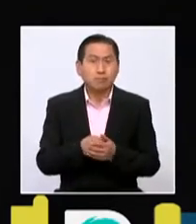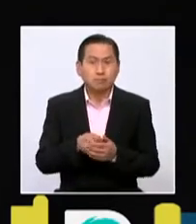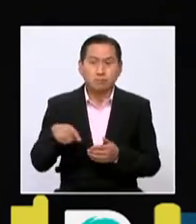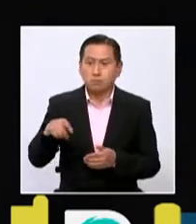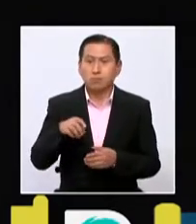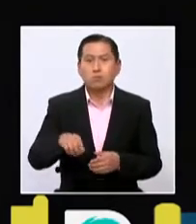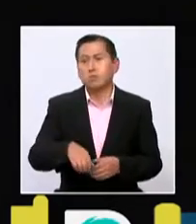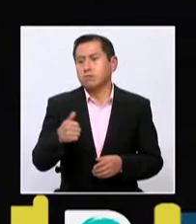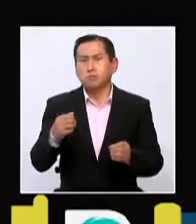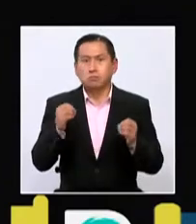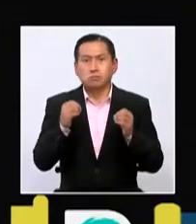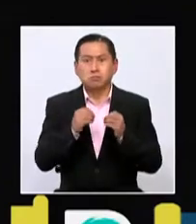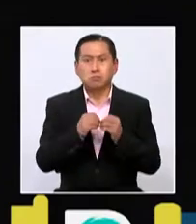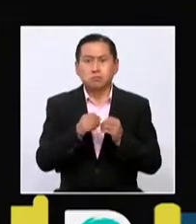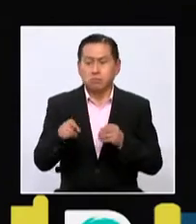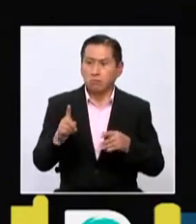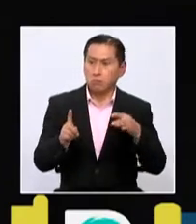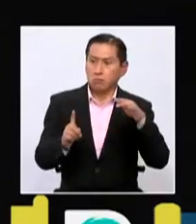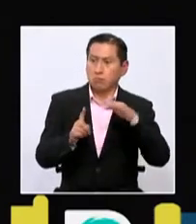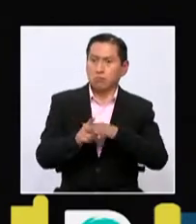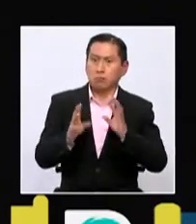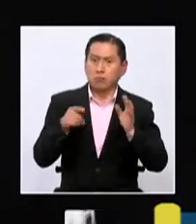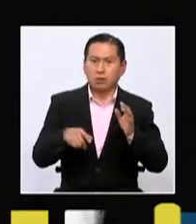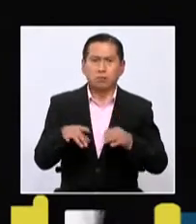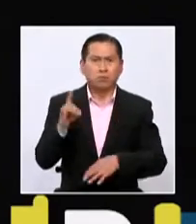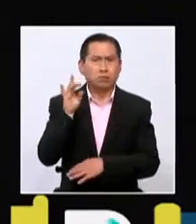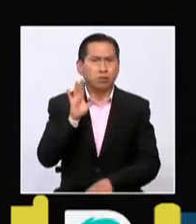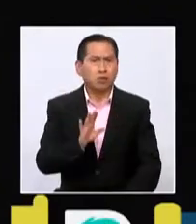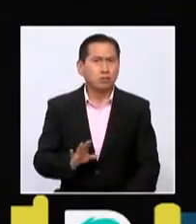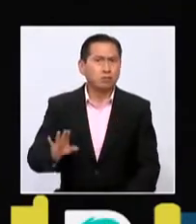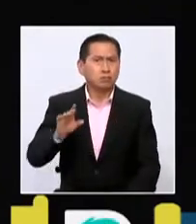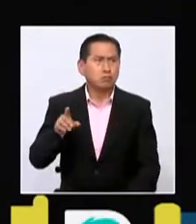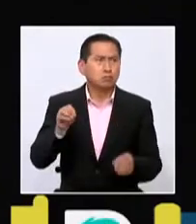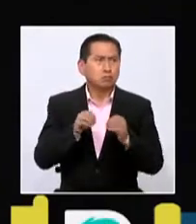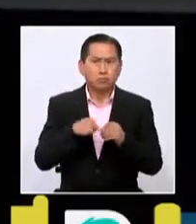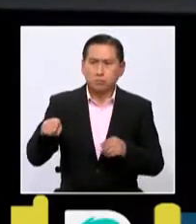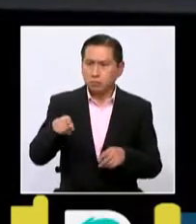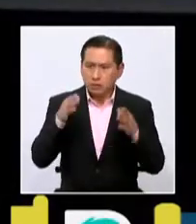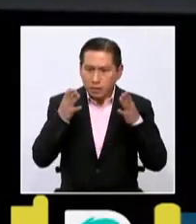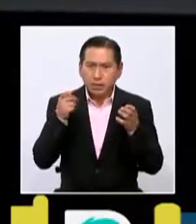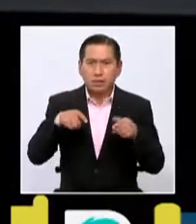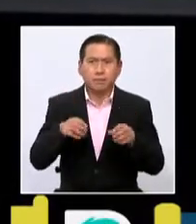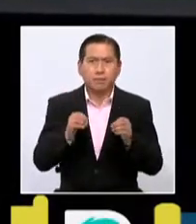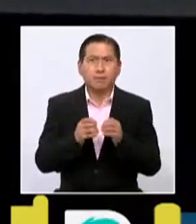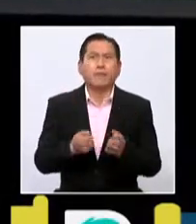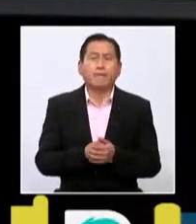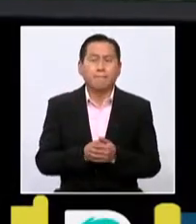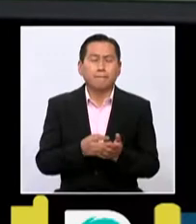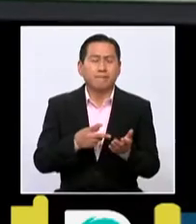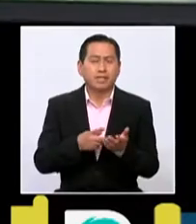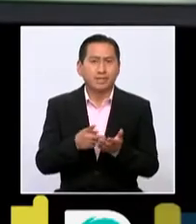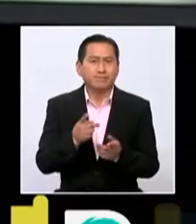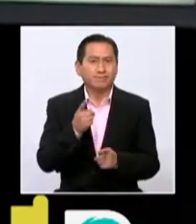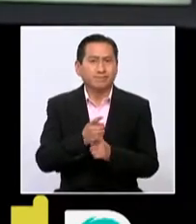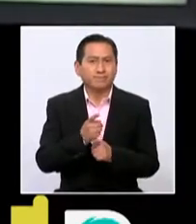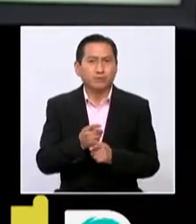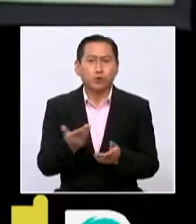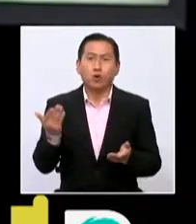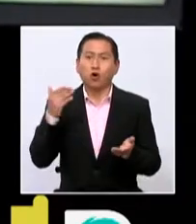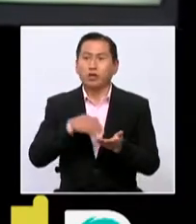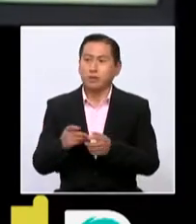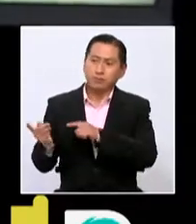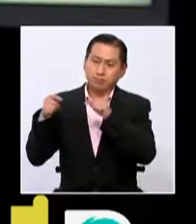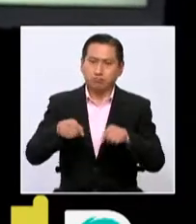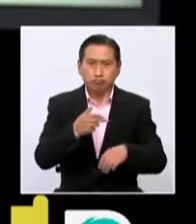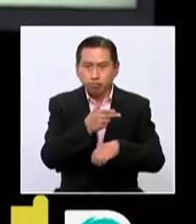otros estudios que van a descubrir como locación Bolivia. Y van a querer venir sin duda a venir